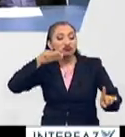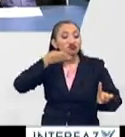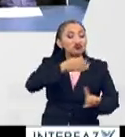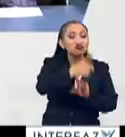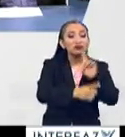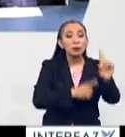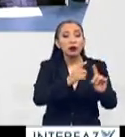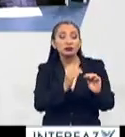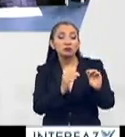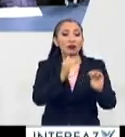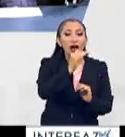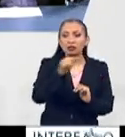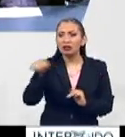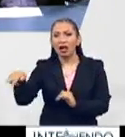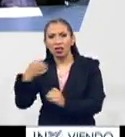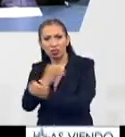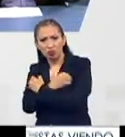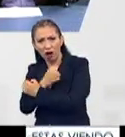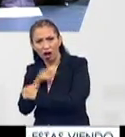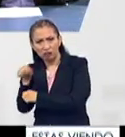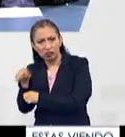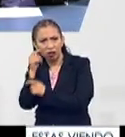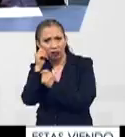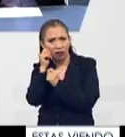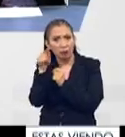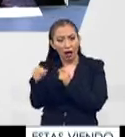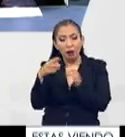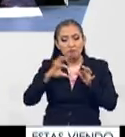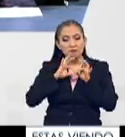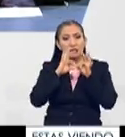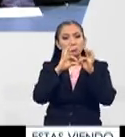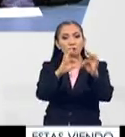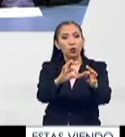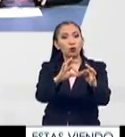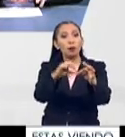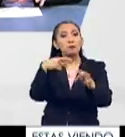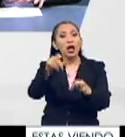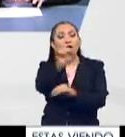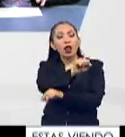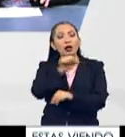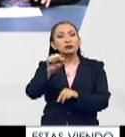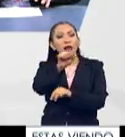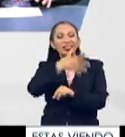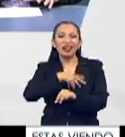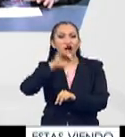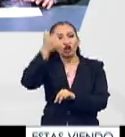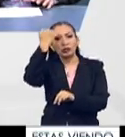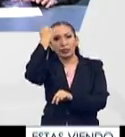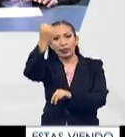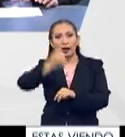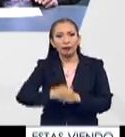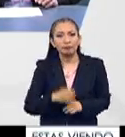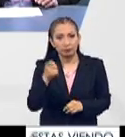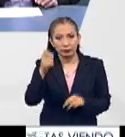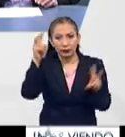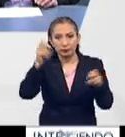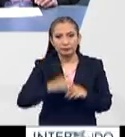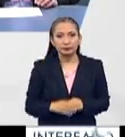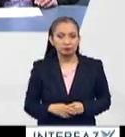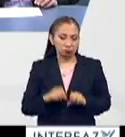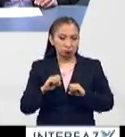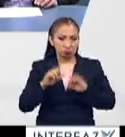al deporte que a la educación, a pesar de que van de la mano, pero la Salle tiene otra ideología sobre este tema.